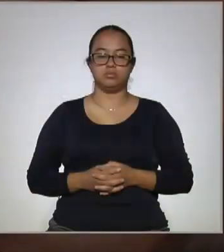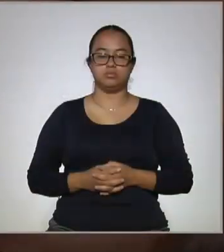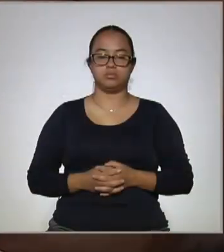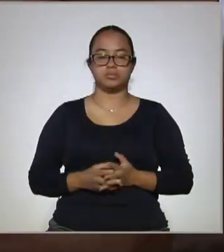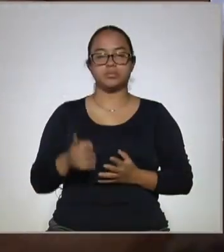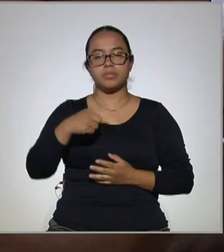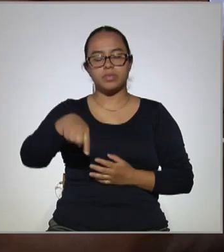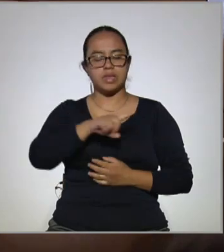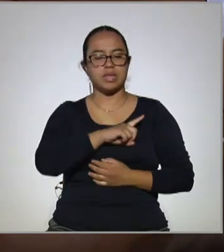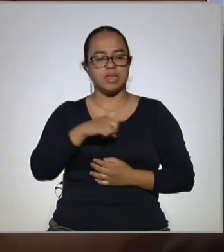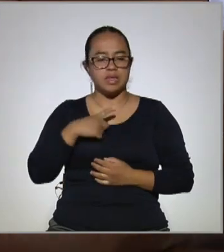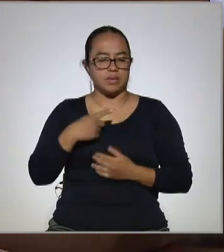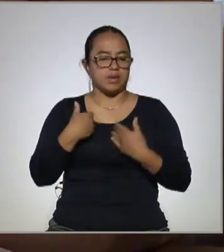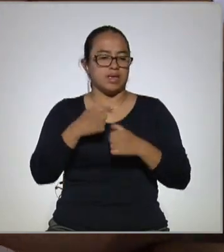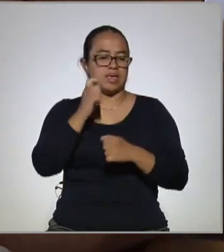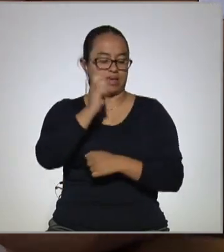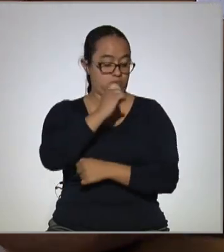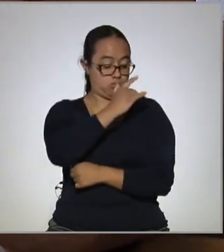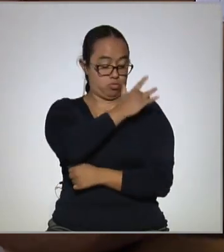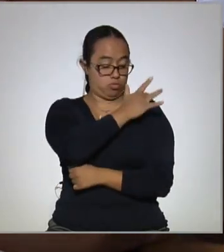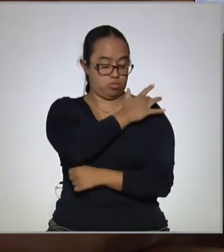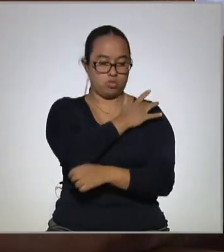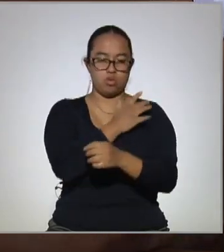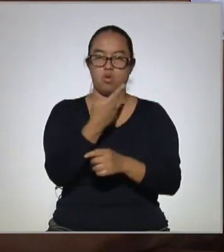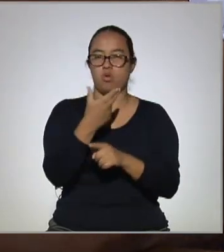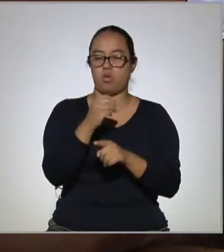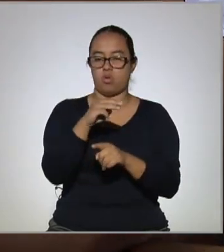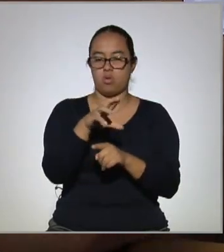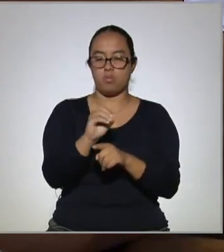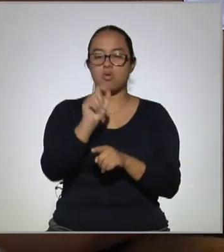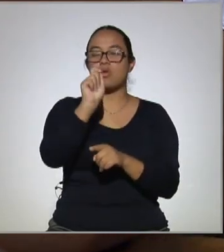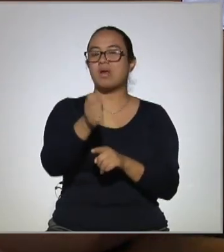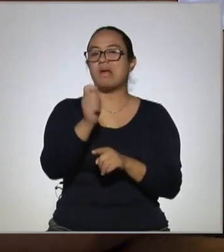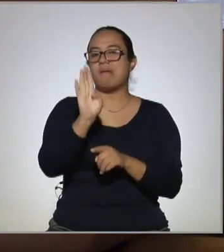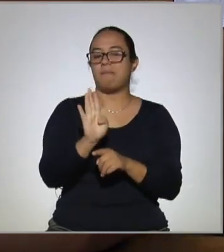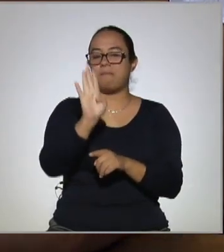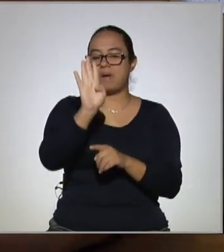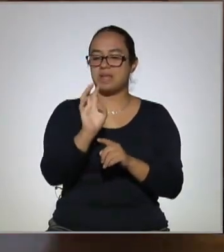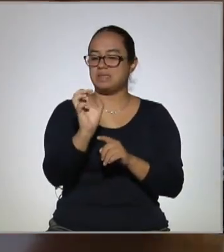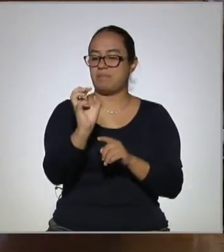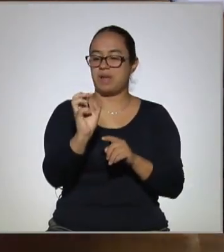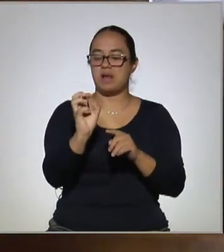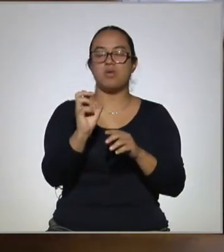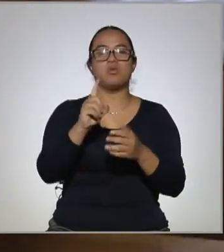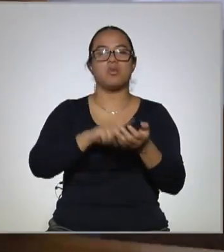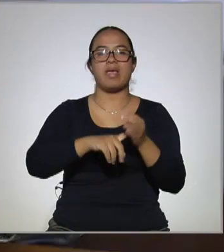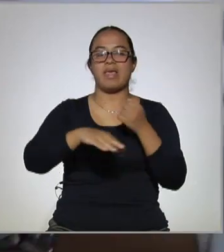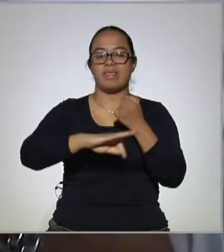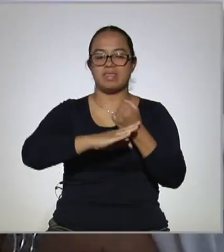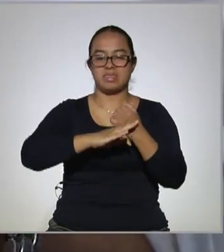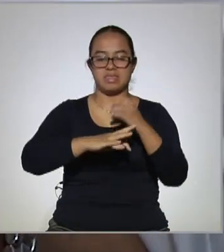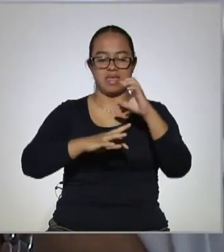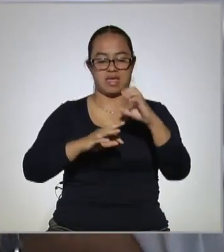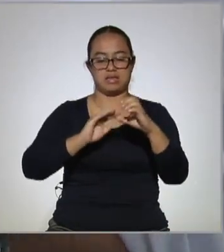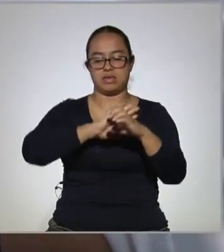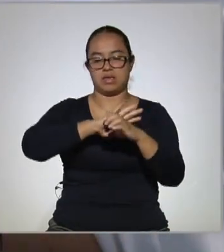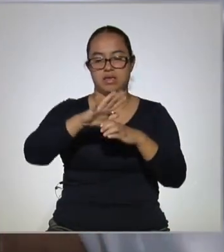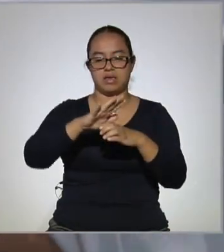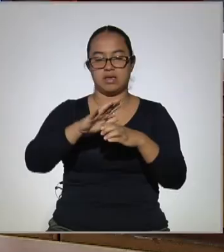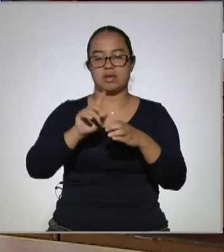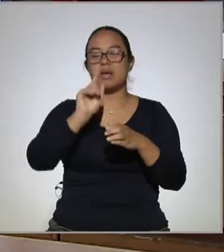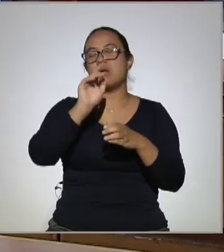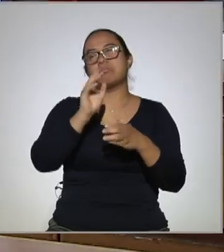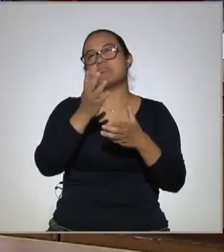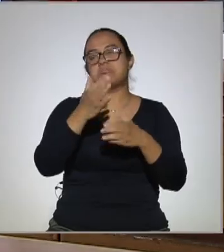Hay que entender el hombro como una esfera, una pelota en una taza, que es una taza muy plana, más bien es un